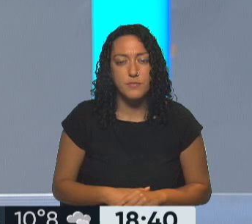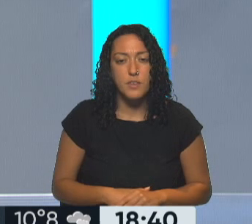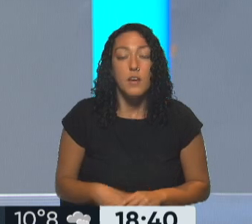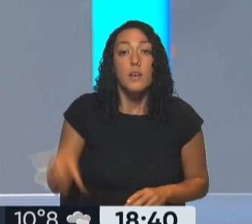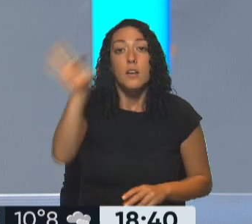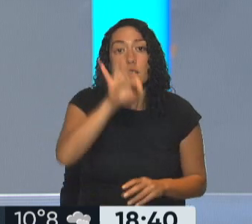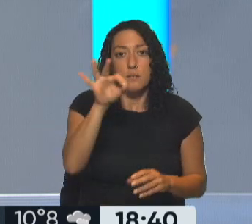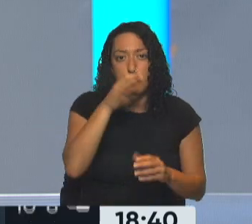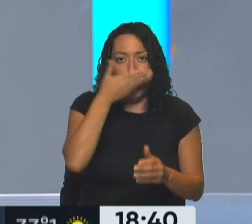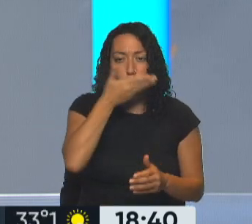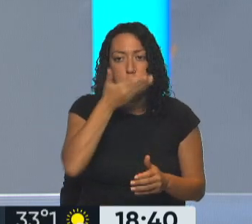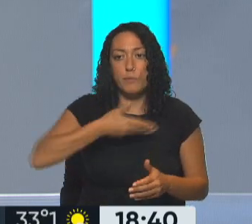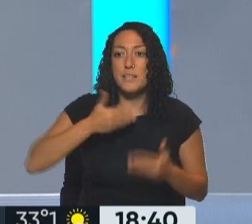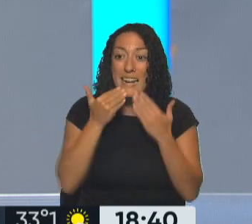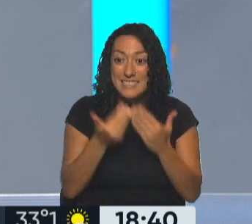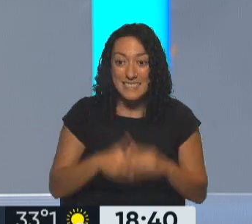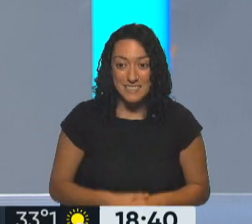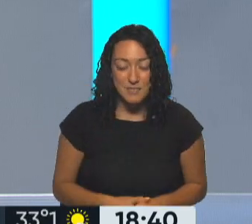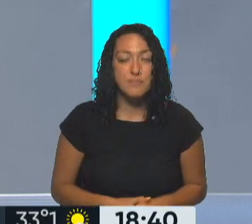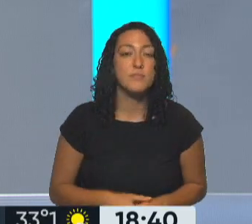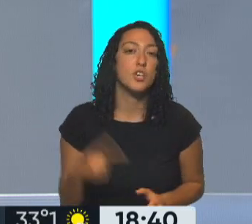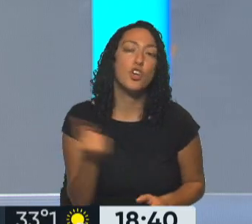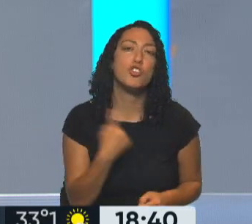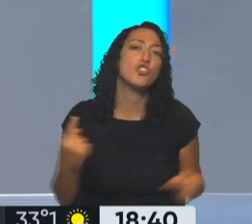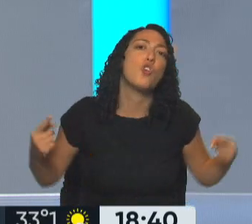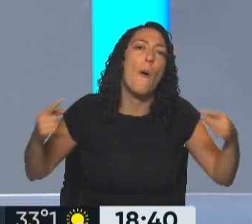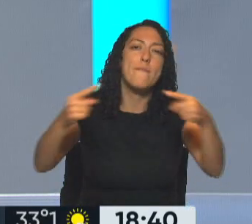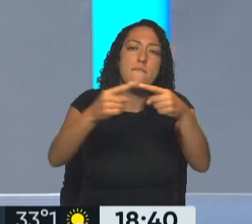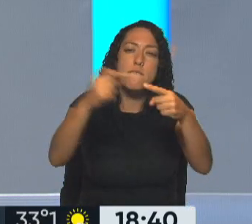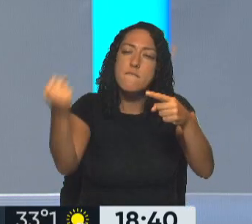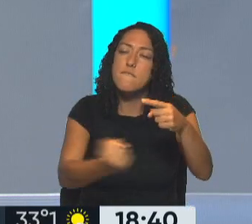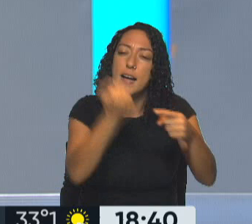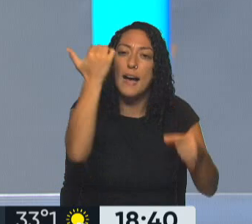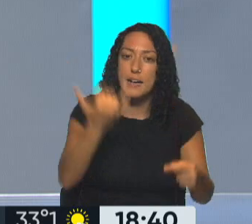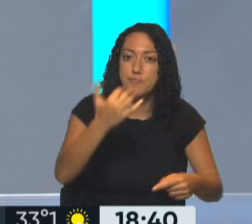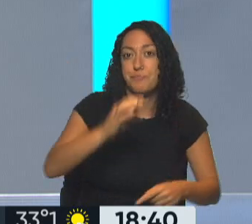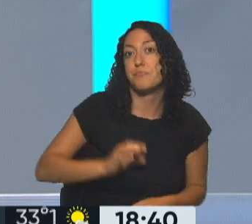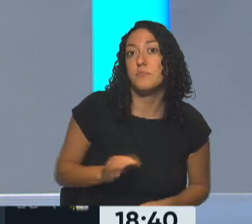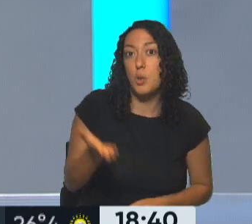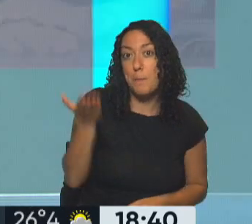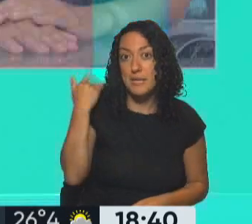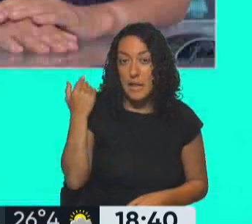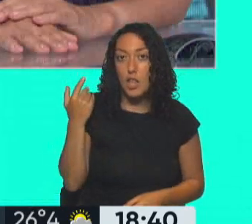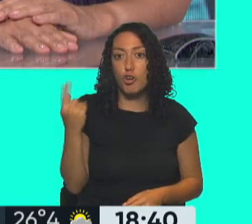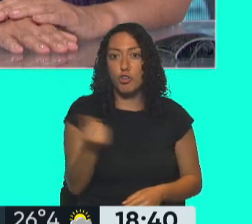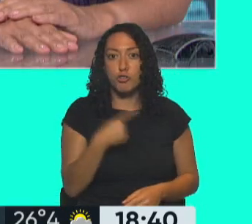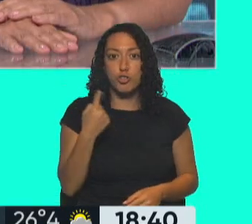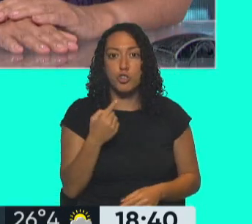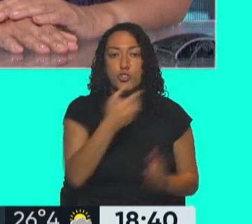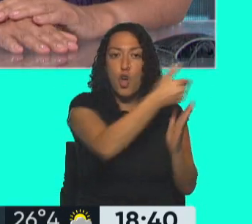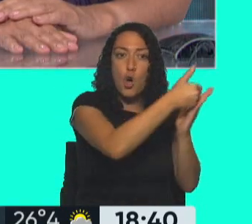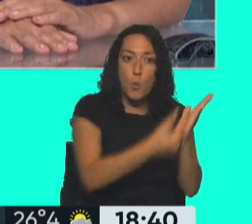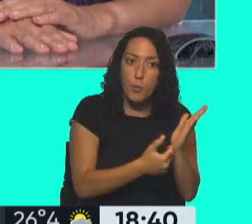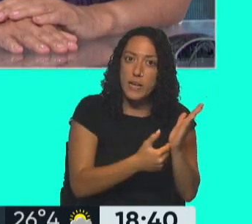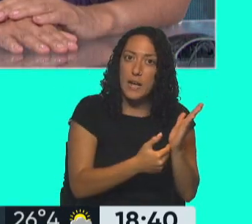nosotros estamos acá cumpliendo una misión el año pasado nos expresamos en tres comunicados de